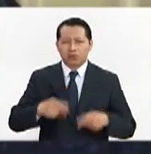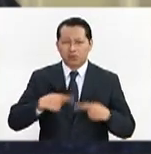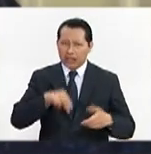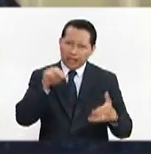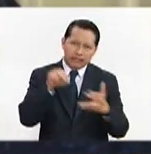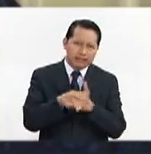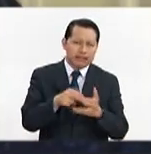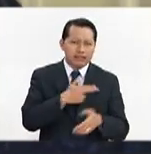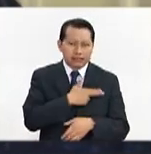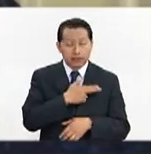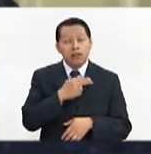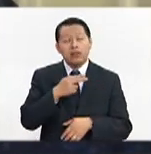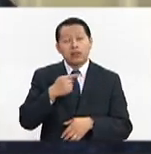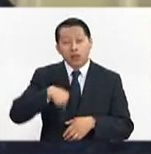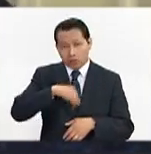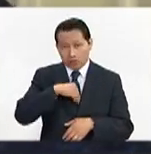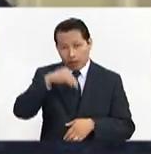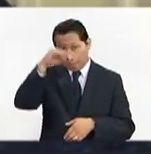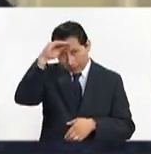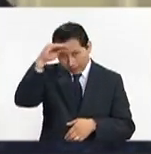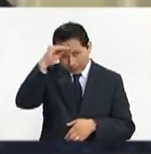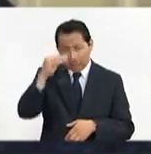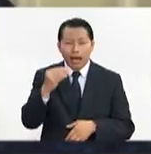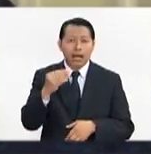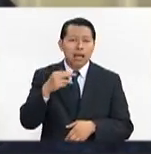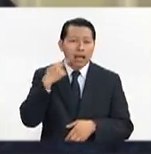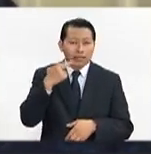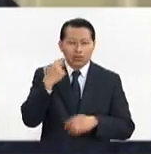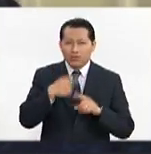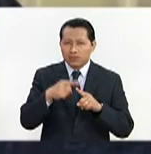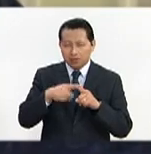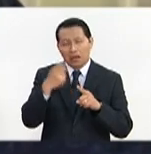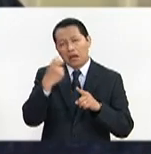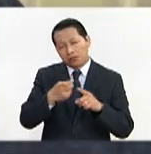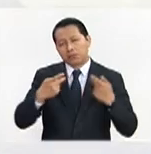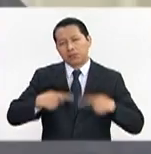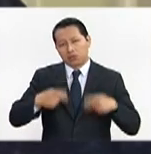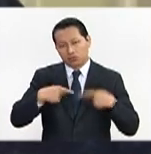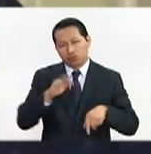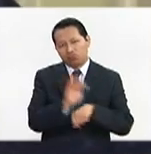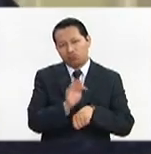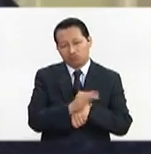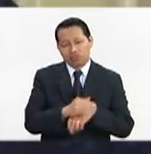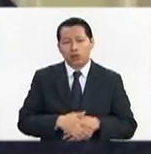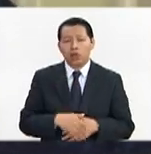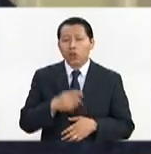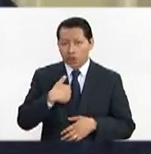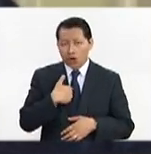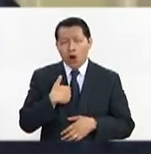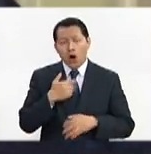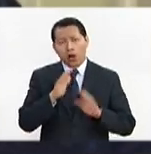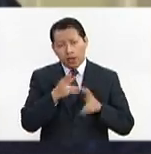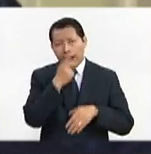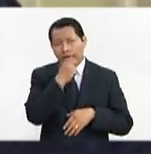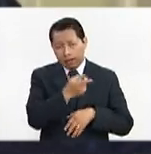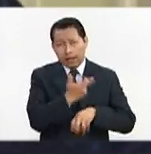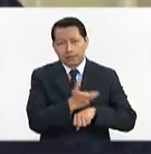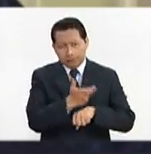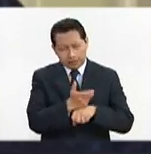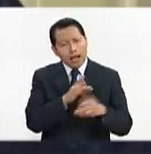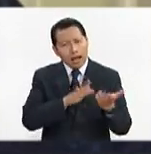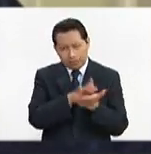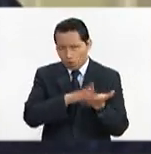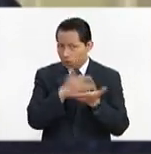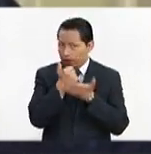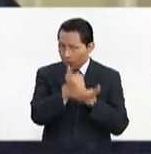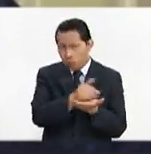Nuestros pensamientos y oraciones están con todos aquellos que han sido víctimas de este terrible ataque. He ofrecido a los Estados Unidos toda la ayuda que